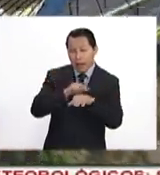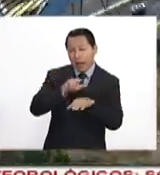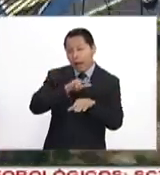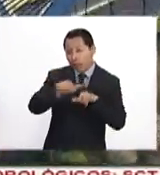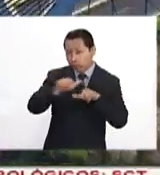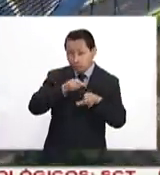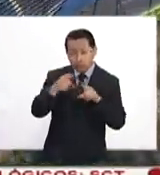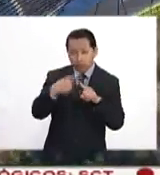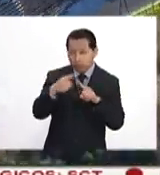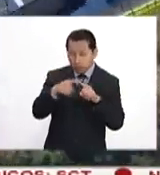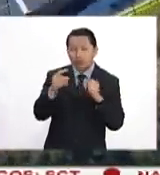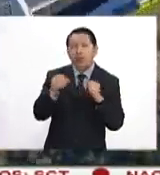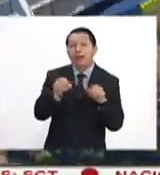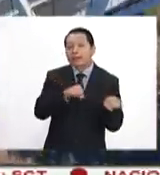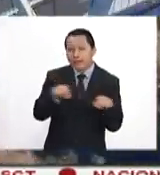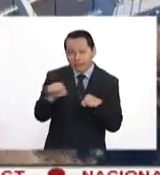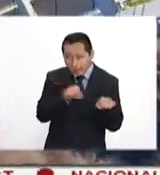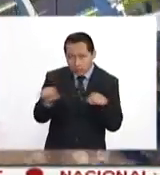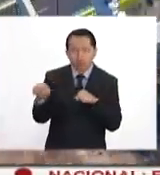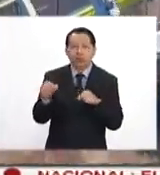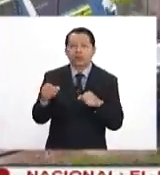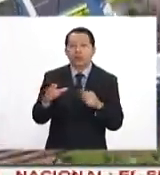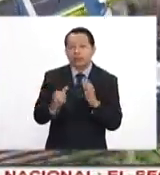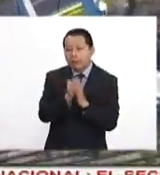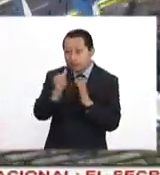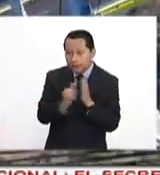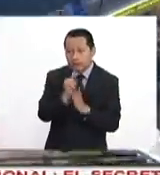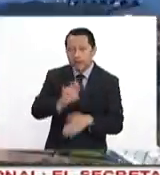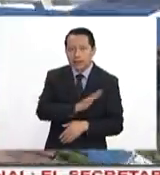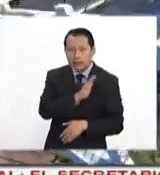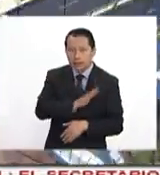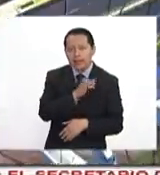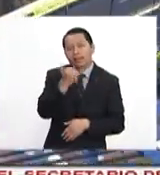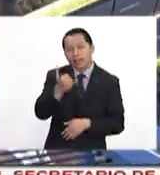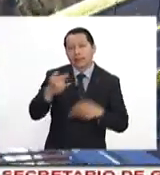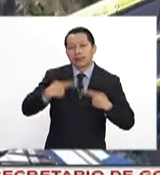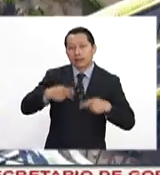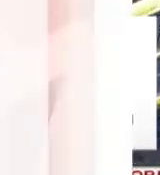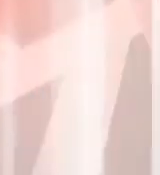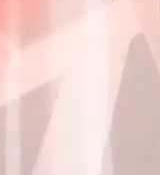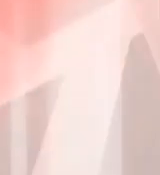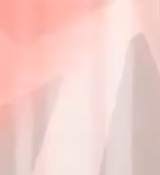los sismos, la calidad de la construcción y el vandalismo.